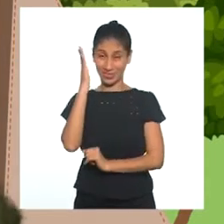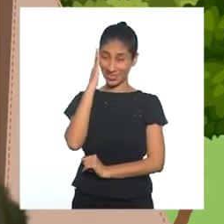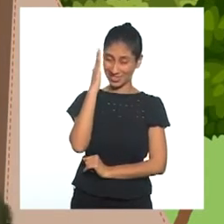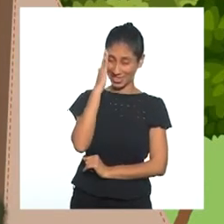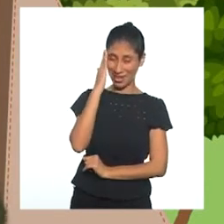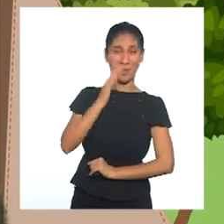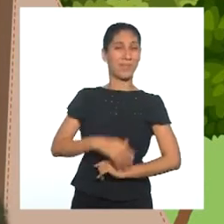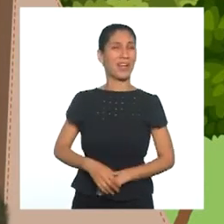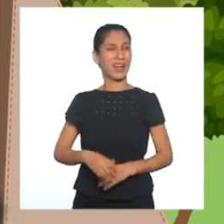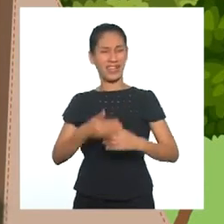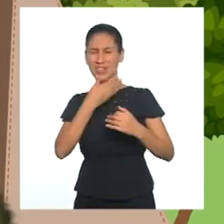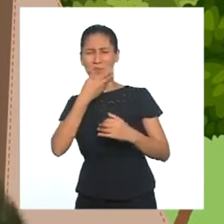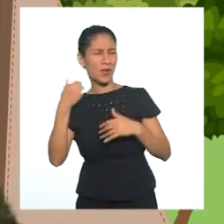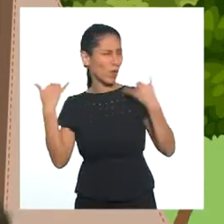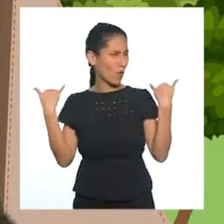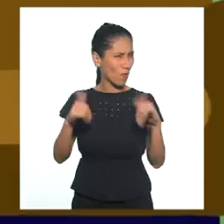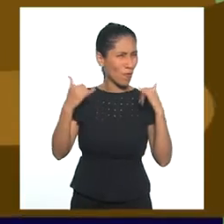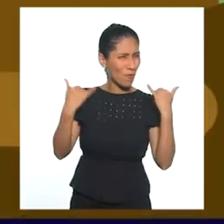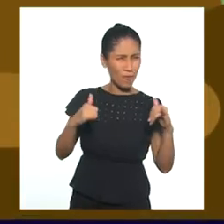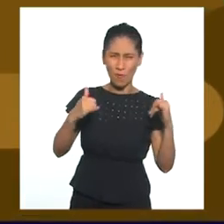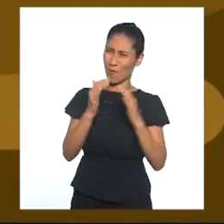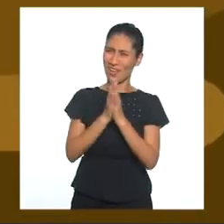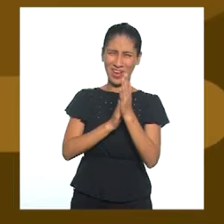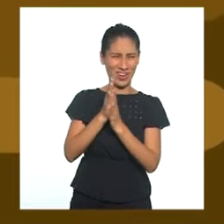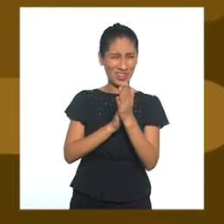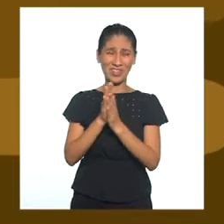que vean que es el mejor juego del mundo.